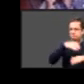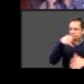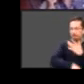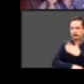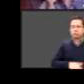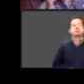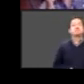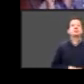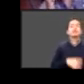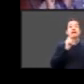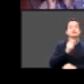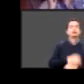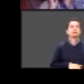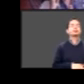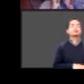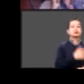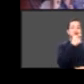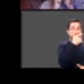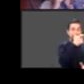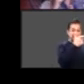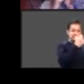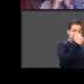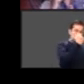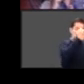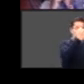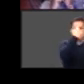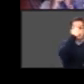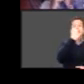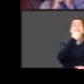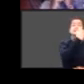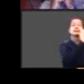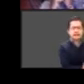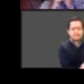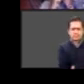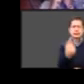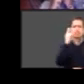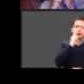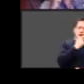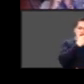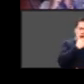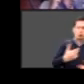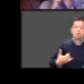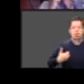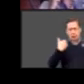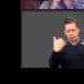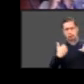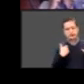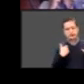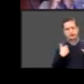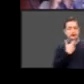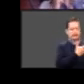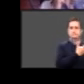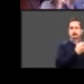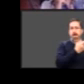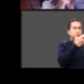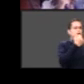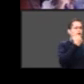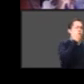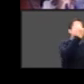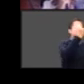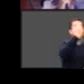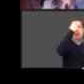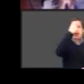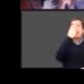y adolescentes que están en un anexo en el presupuesto de egresos abarcan todo el rango de infancia